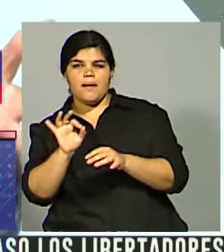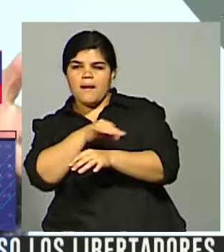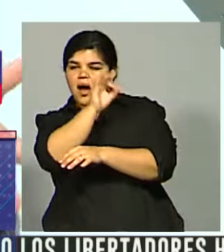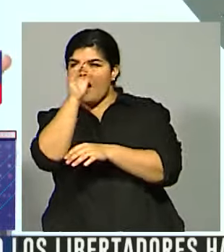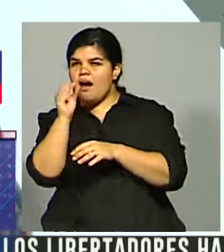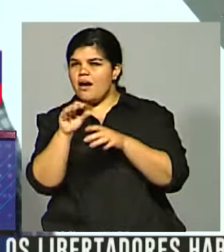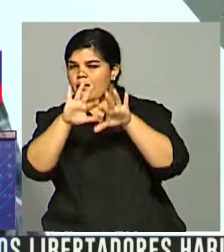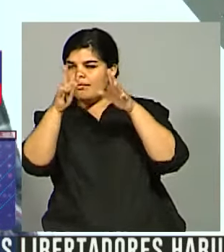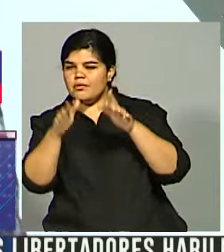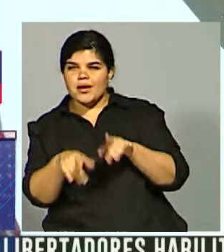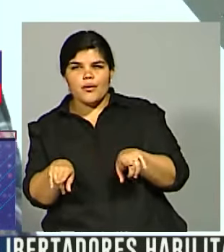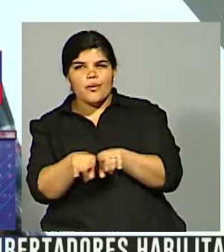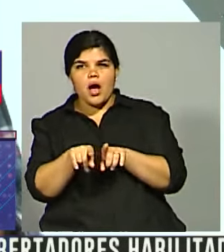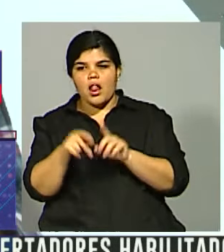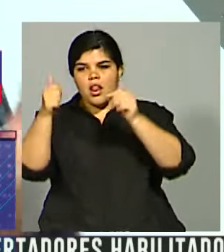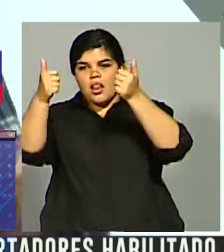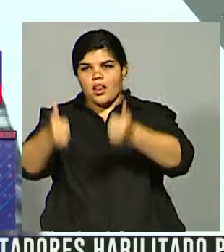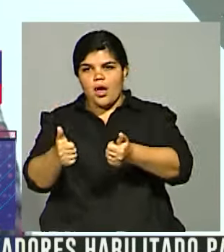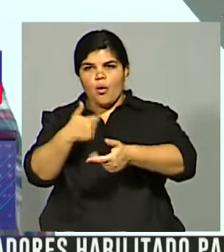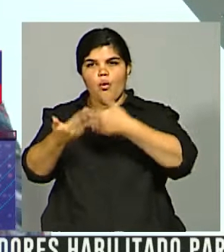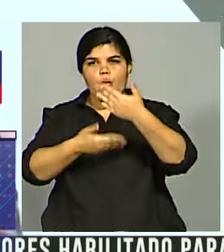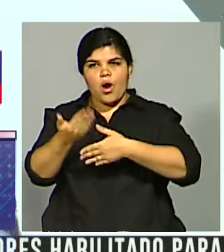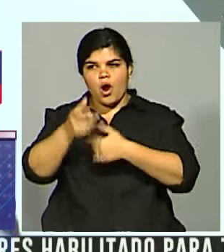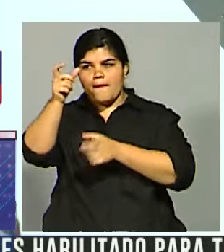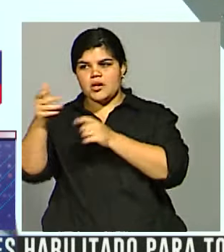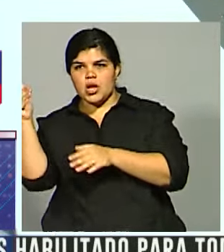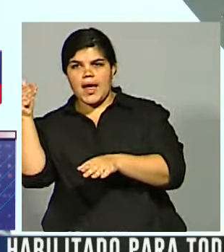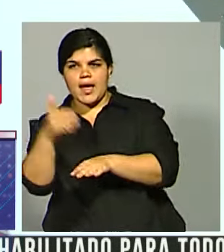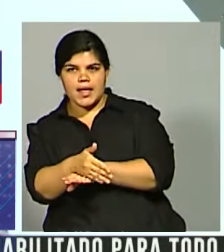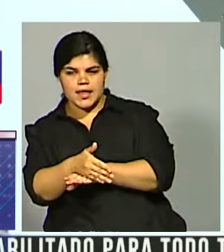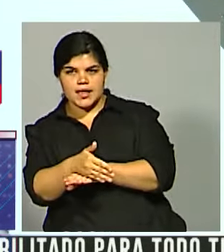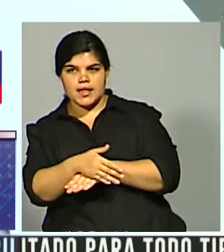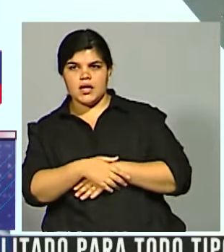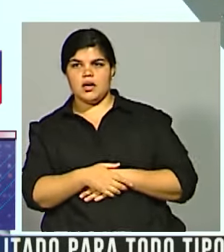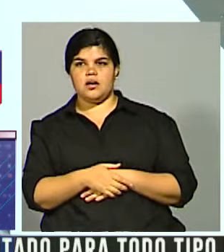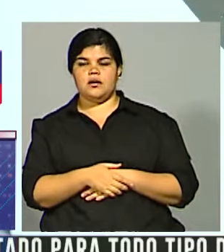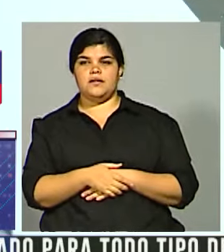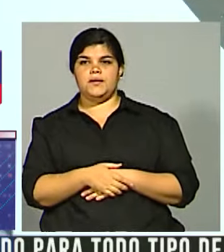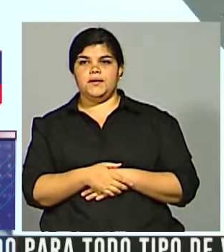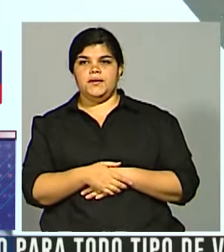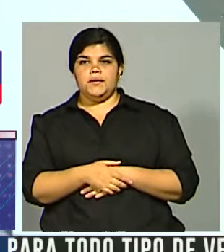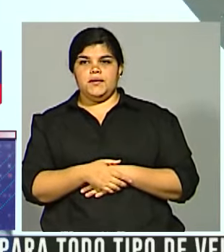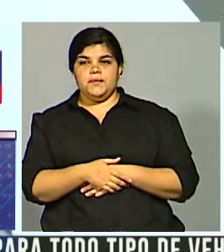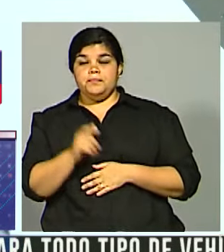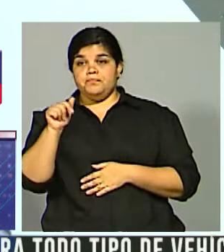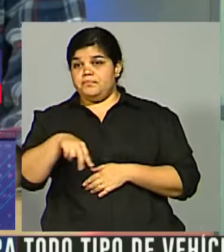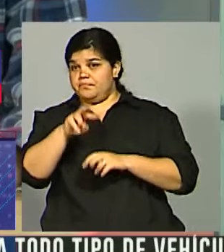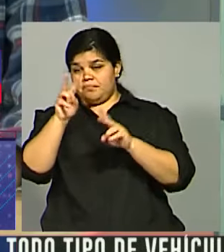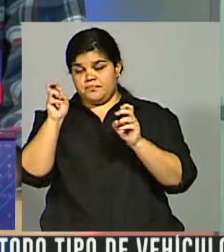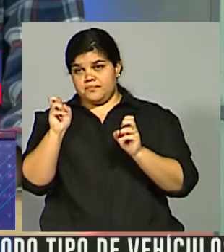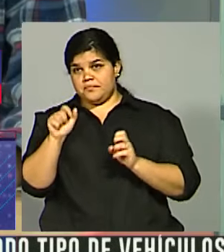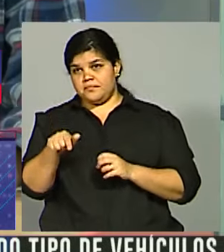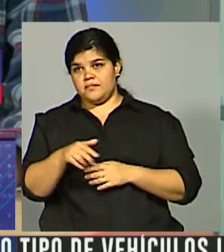al lado, en una convención, en un juego, en donde la gente entra. Y bueno, en este caso, esto ocurre en